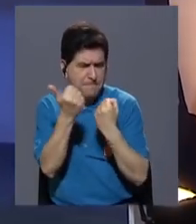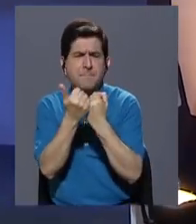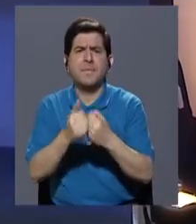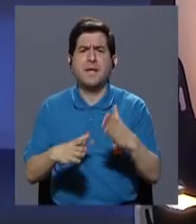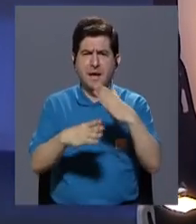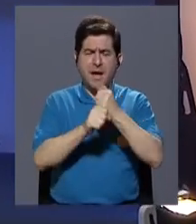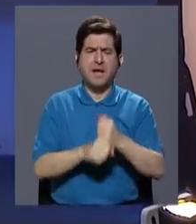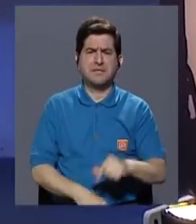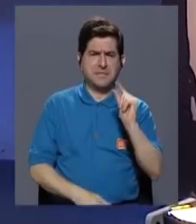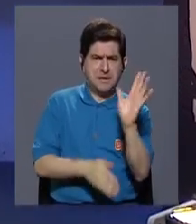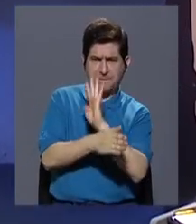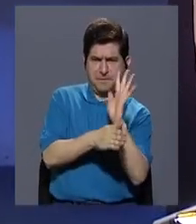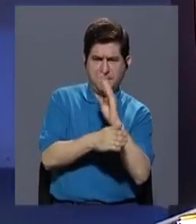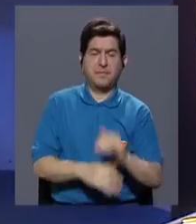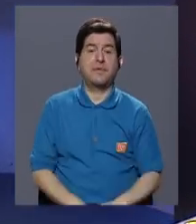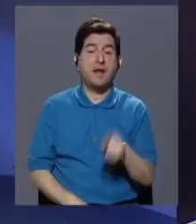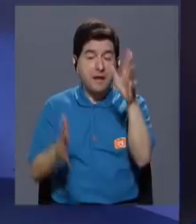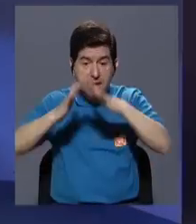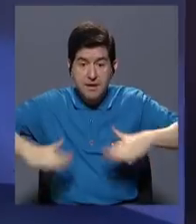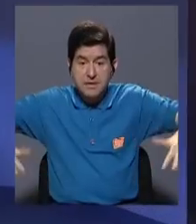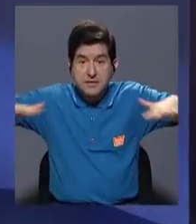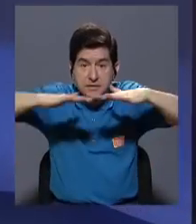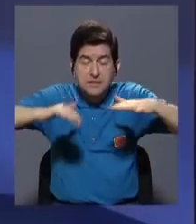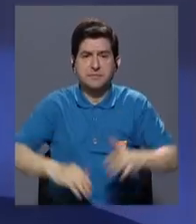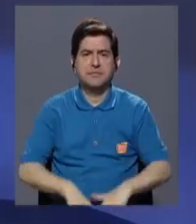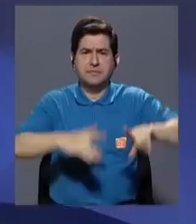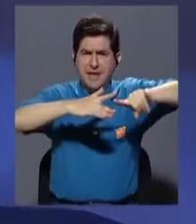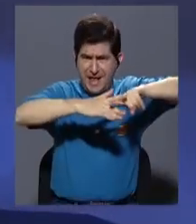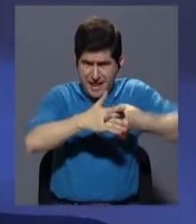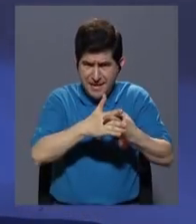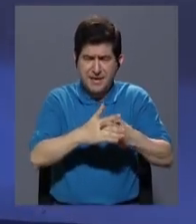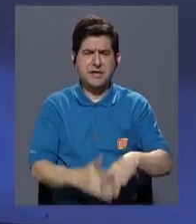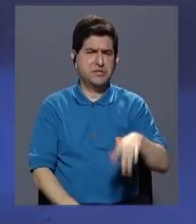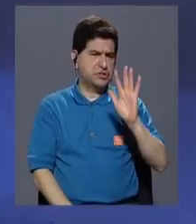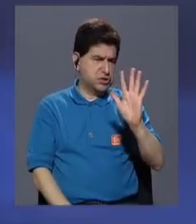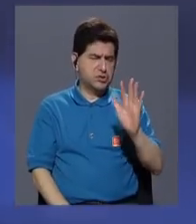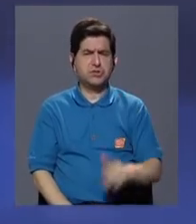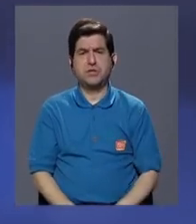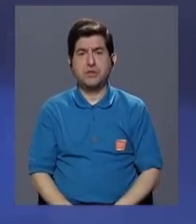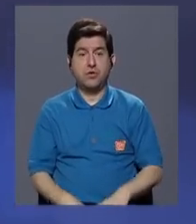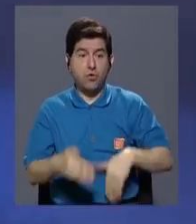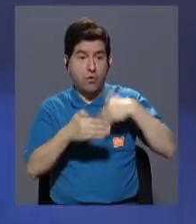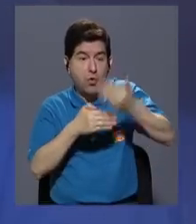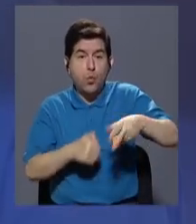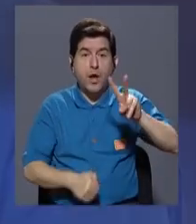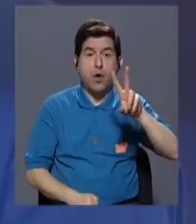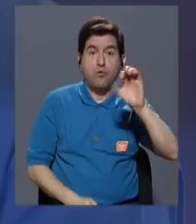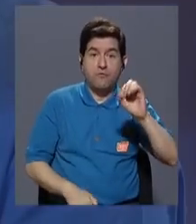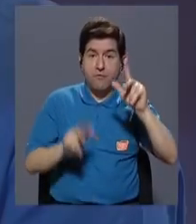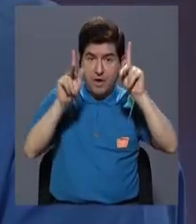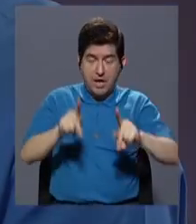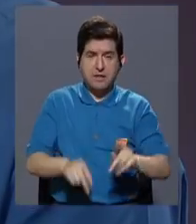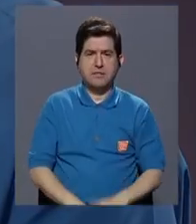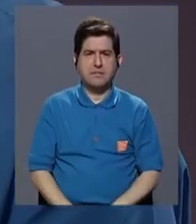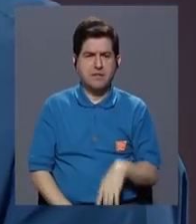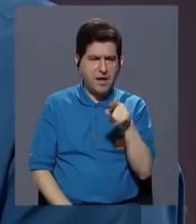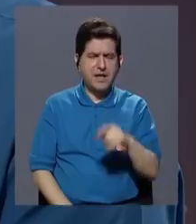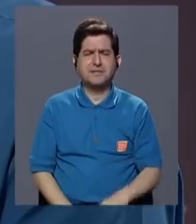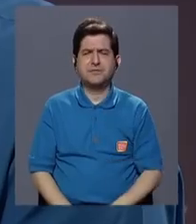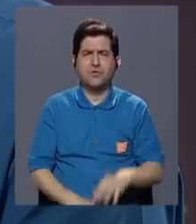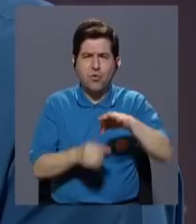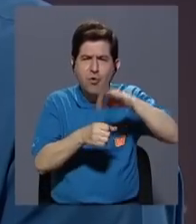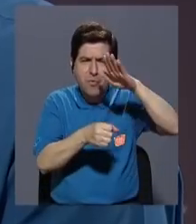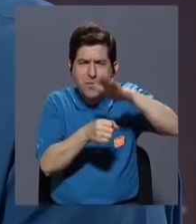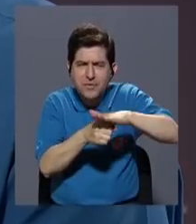como apoyándonos para hacer cortometrajes entonces ese espacio que en al principio fuimos cinco y que llegamos a hacer 20 en algún momento se